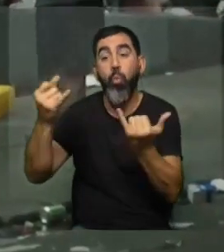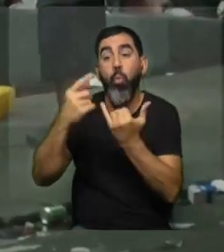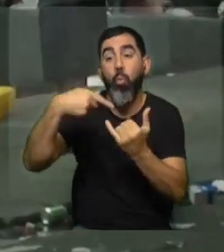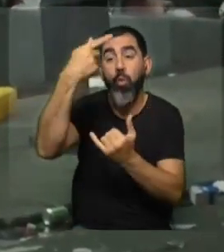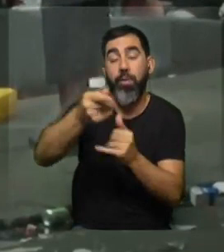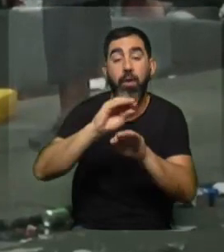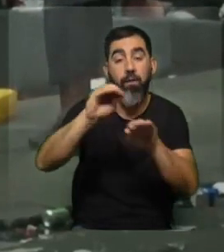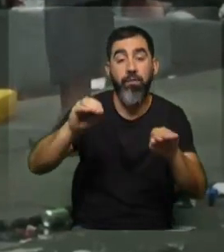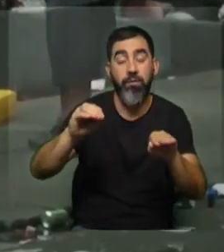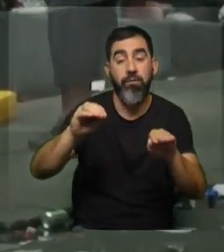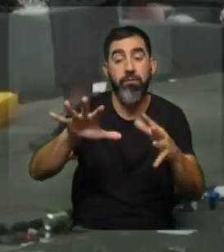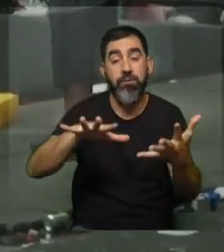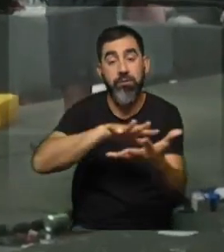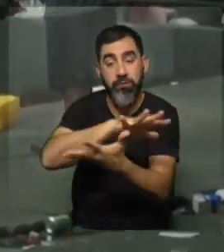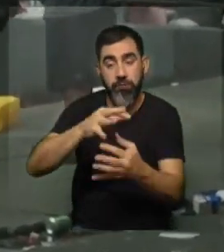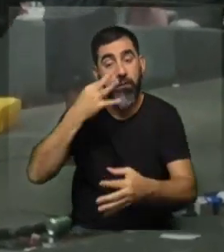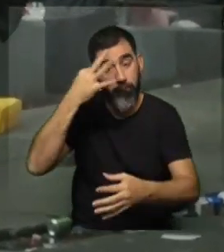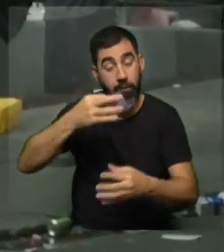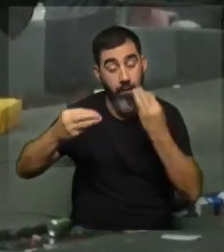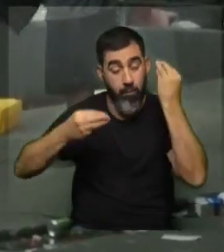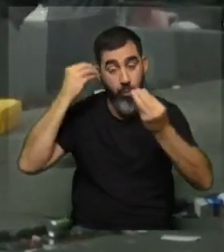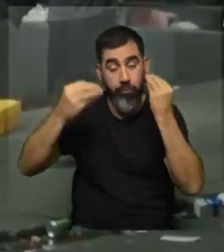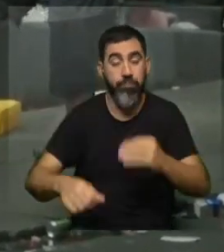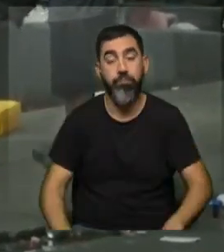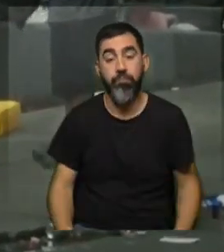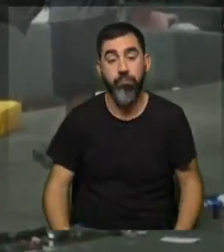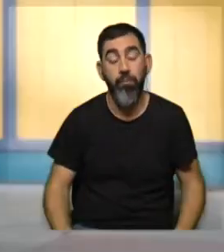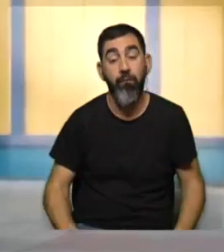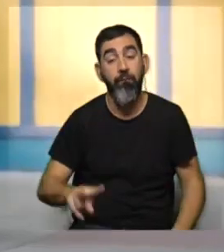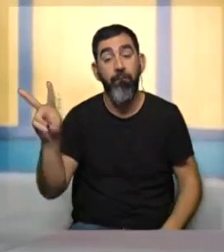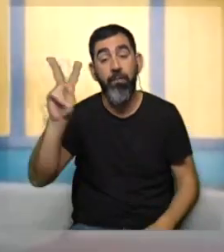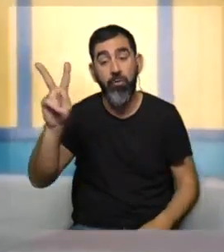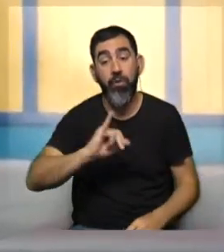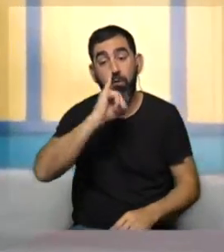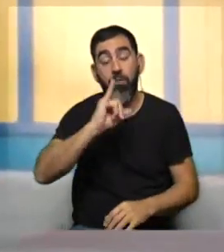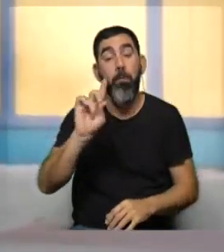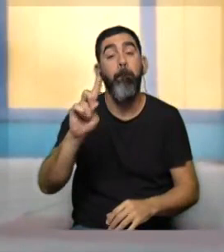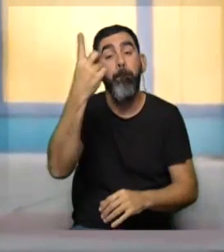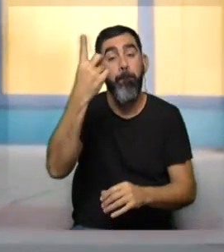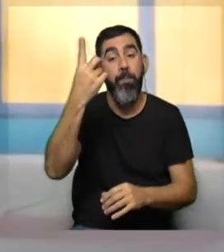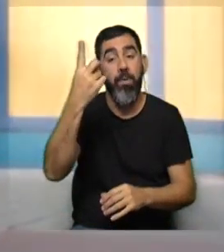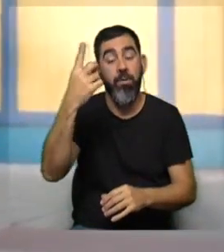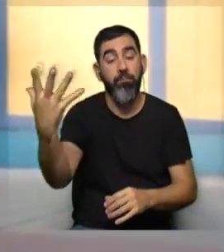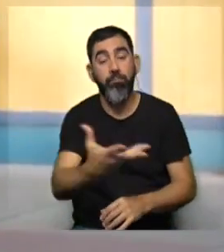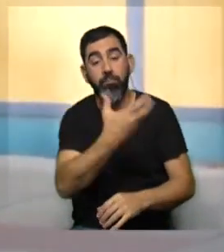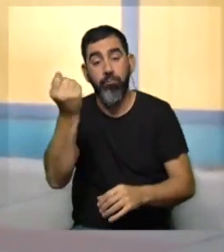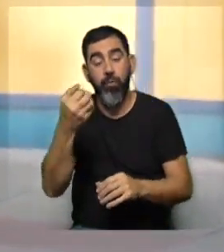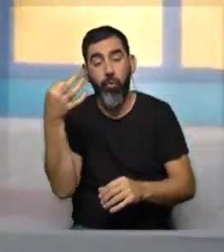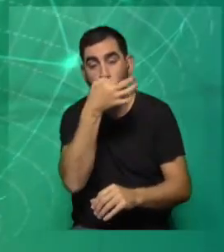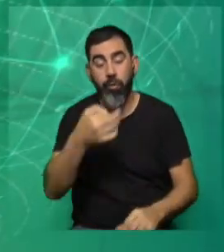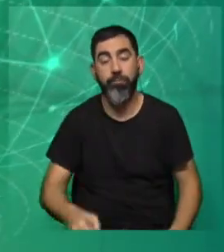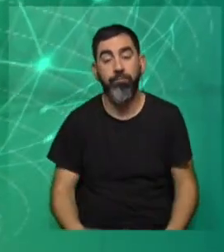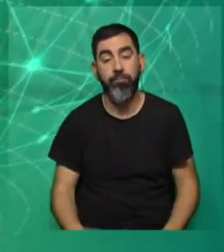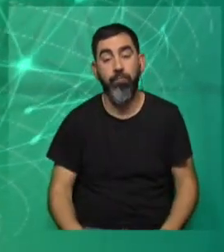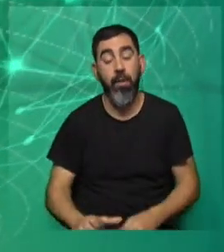de este anunció varios hechos avalaron la preocupación por ejemplo en Venezuela se informó de la primera incautación de esta droga